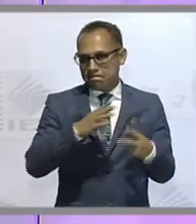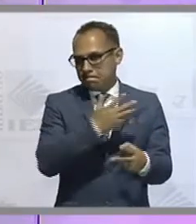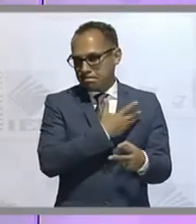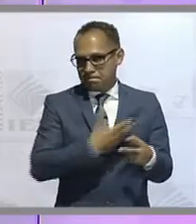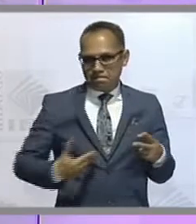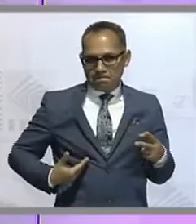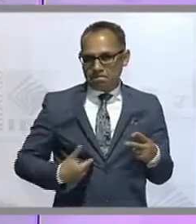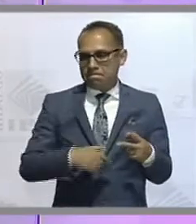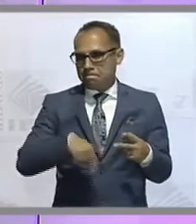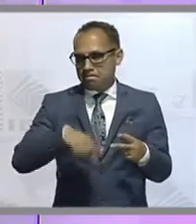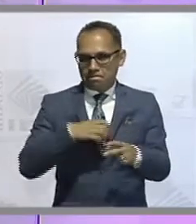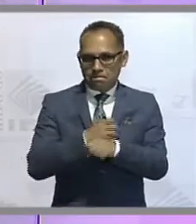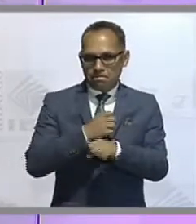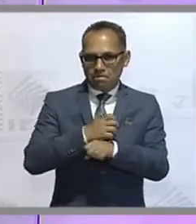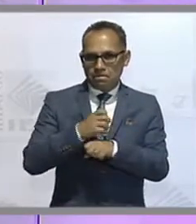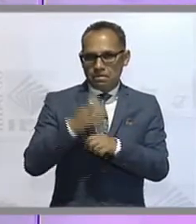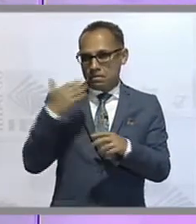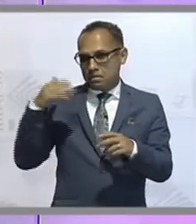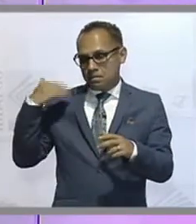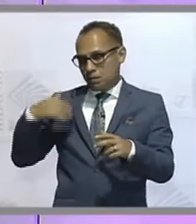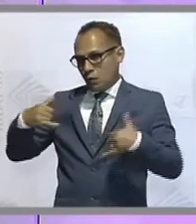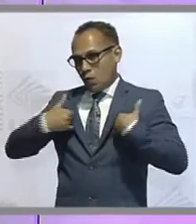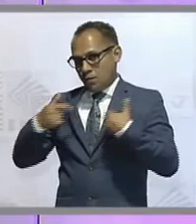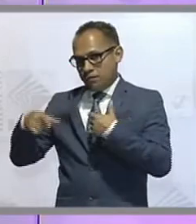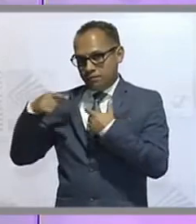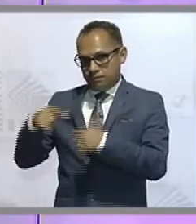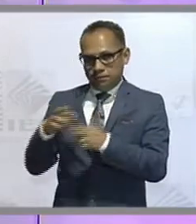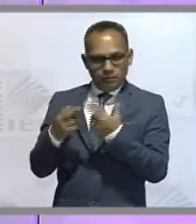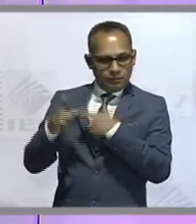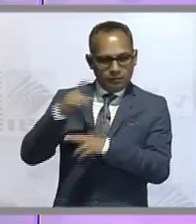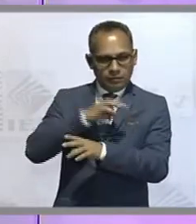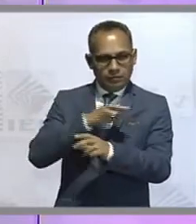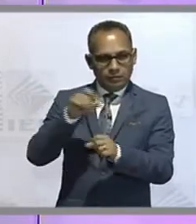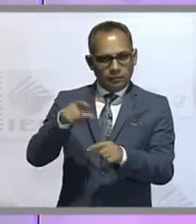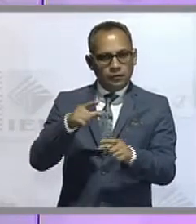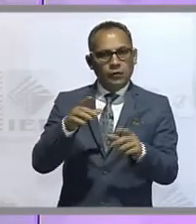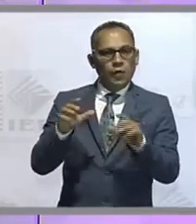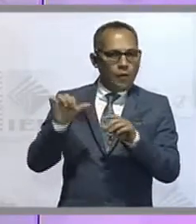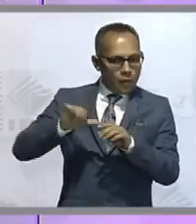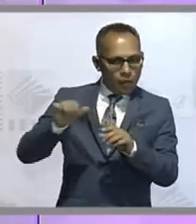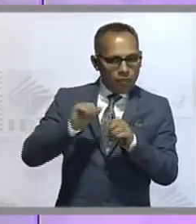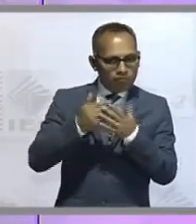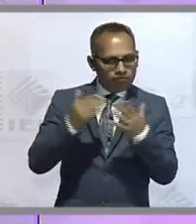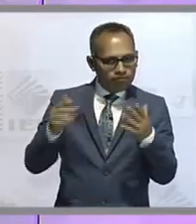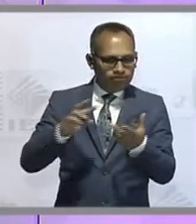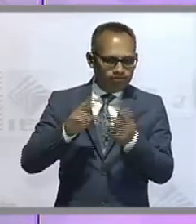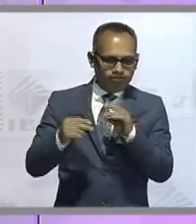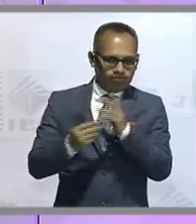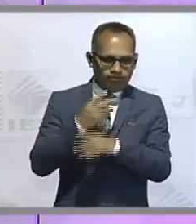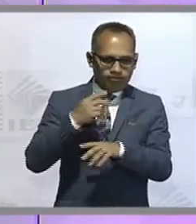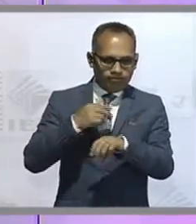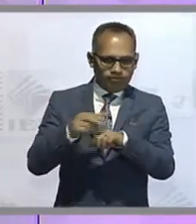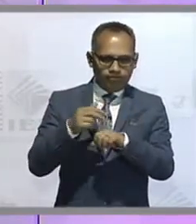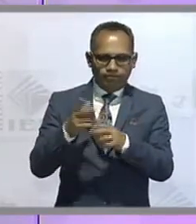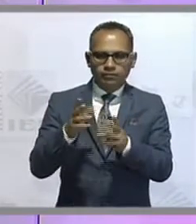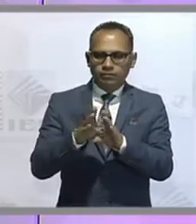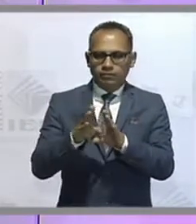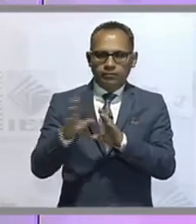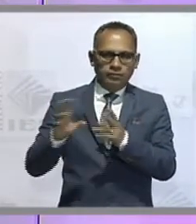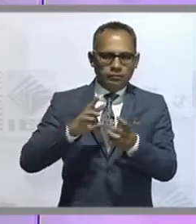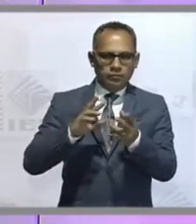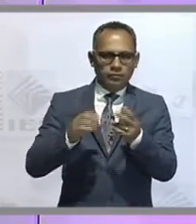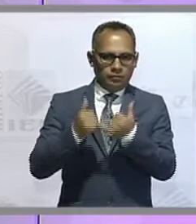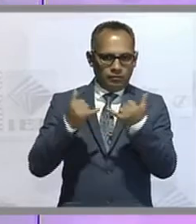de lo que antes era el frente juvenil revolucionario hoy la red jóvenes y el último encargo que tuve fue como director general de gobernación